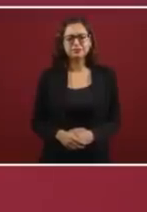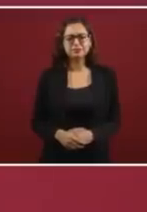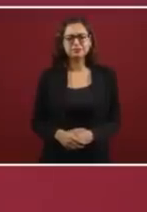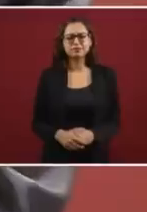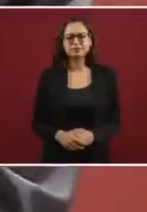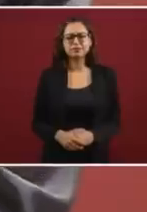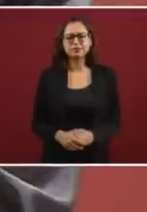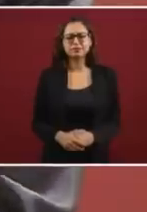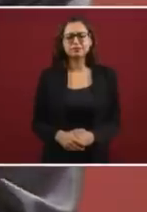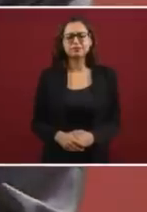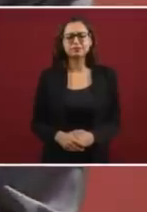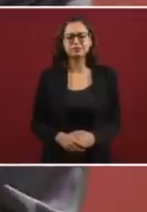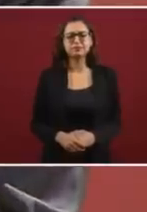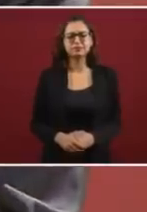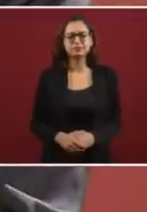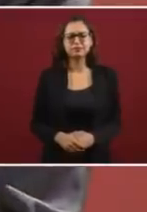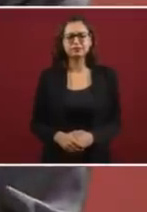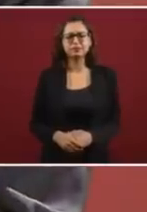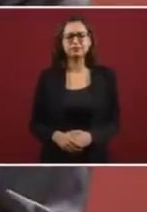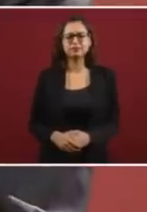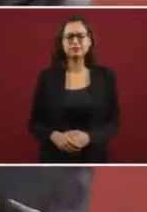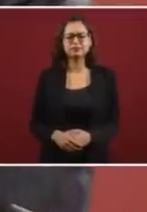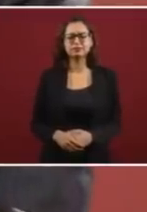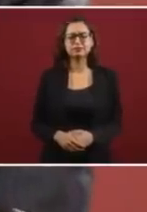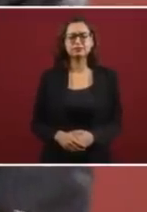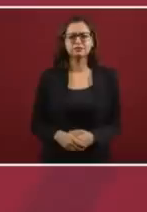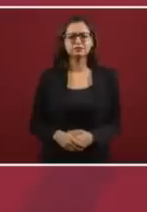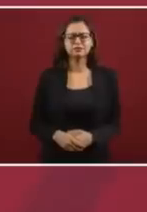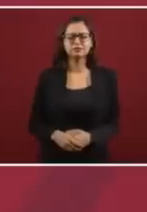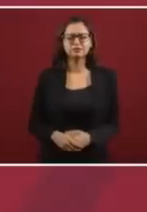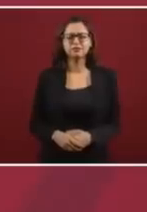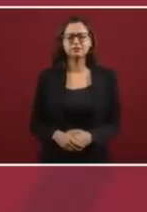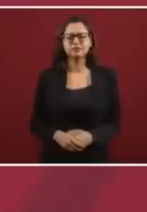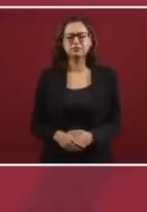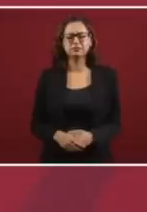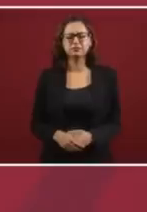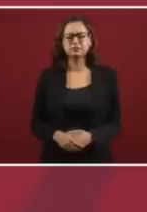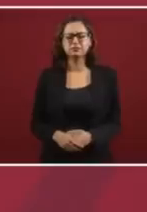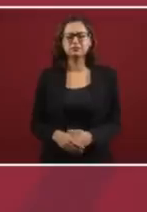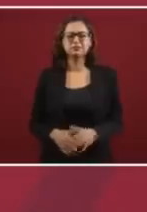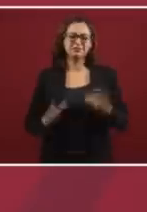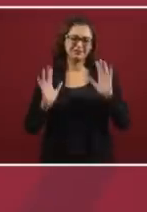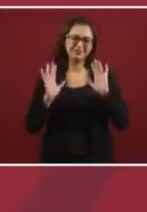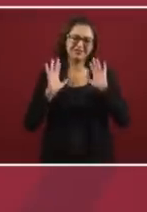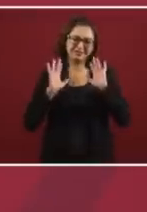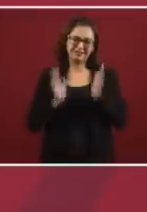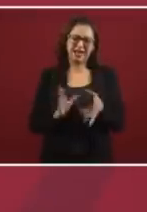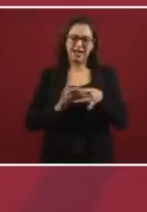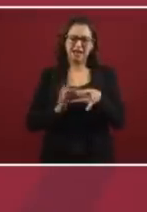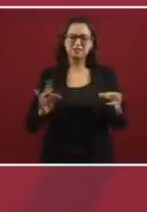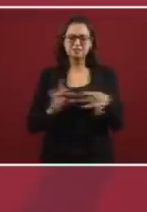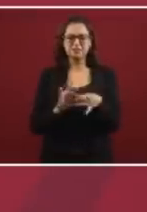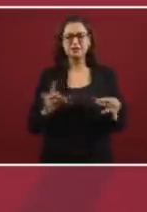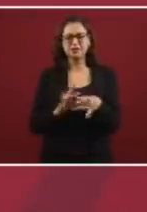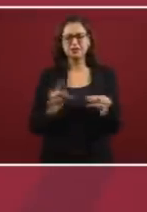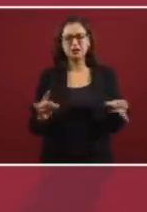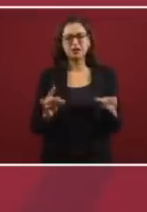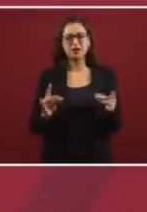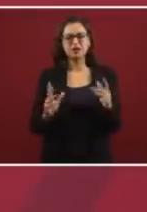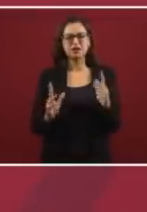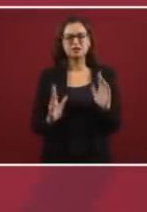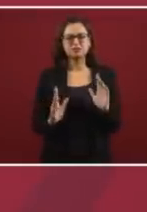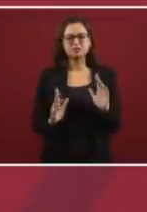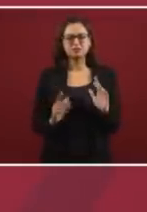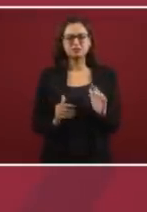y ya te hablamos de cómo es el procedimiento si